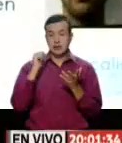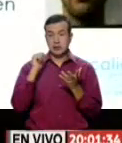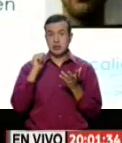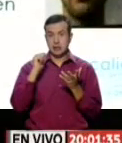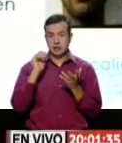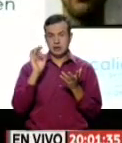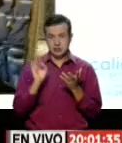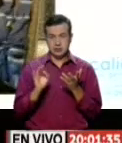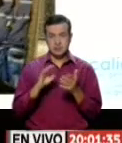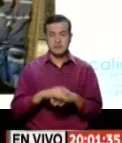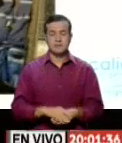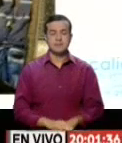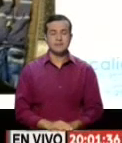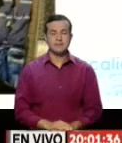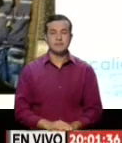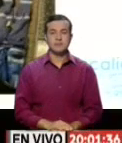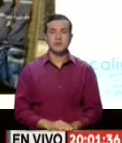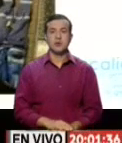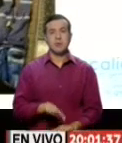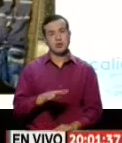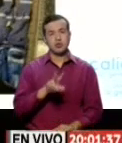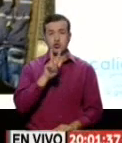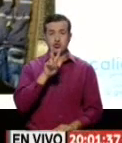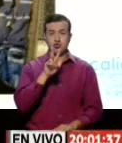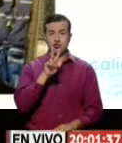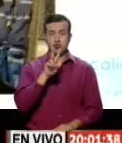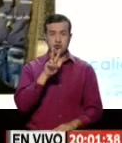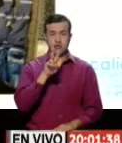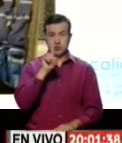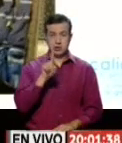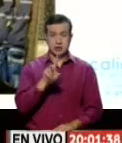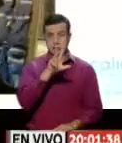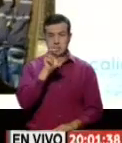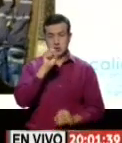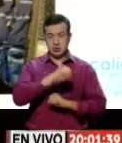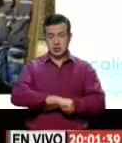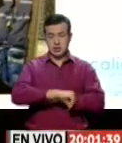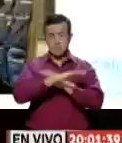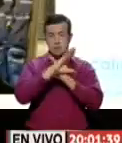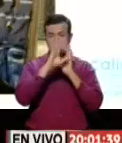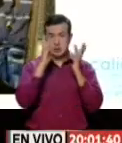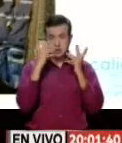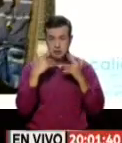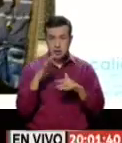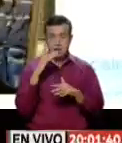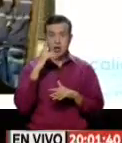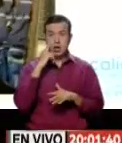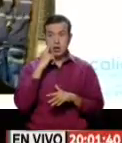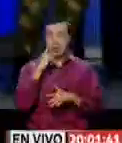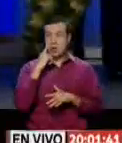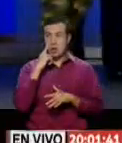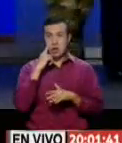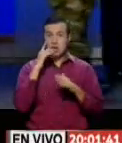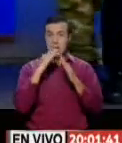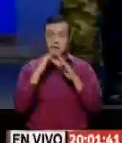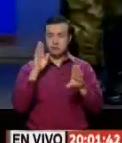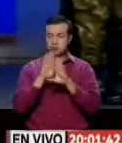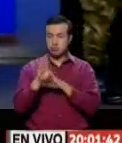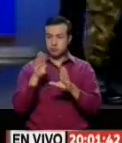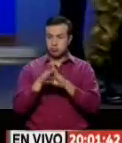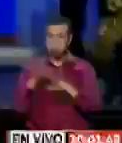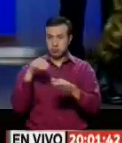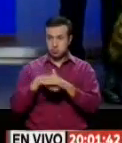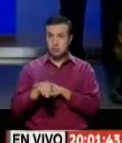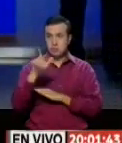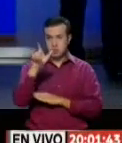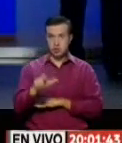día de ayer, hacia las 2:30 de la mañana, luego de practicar unos allanamientos, capturamos